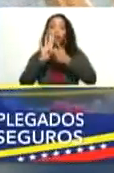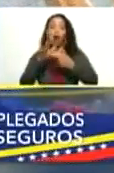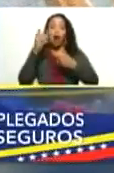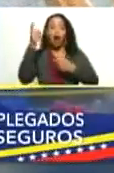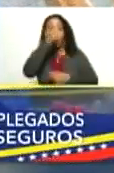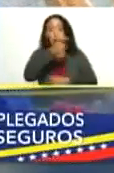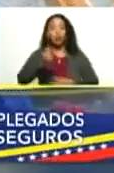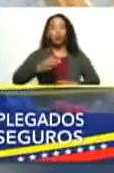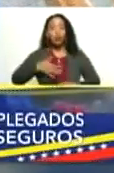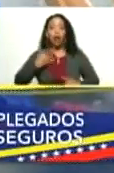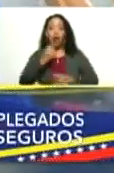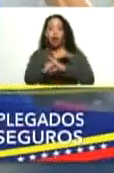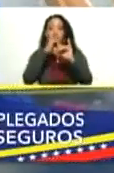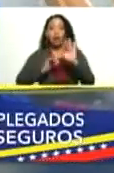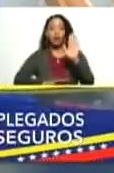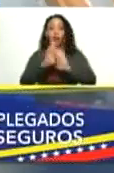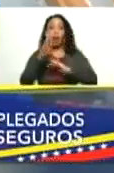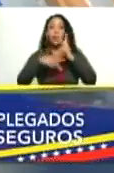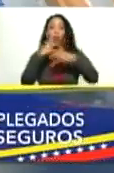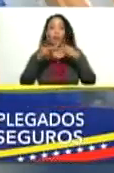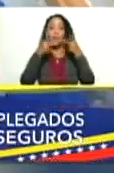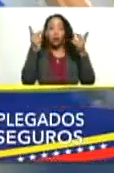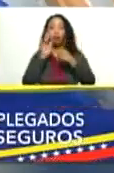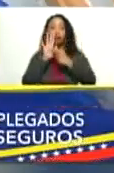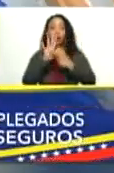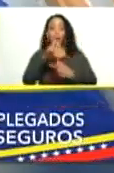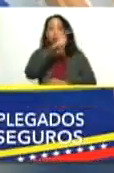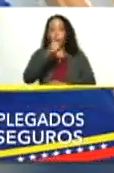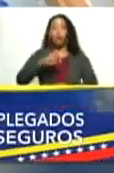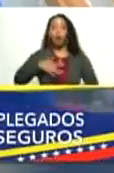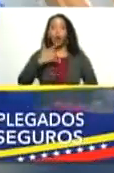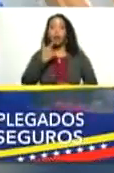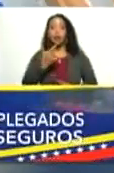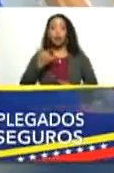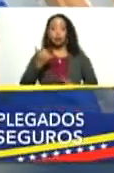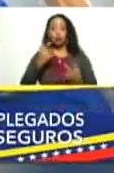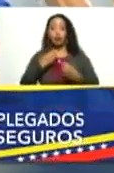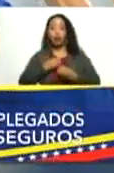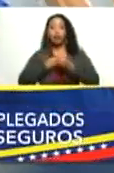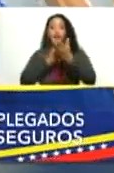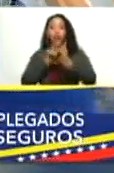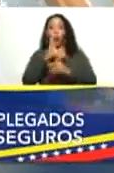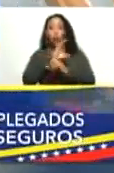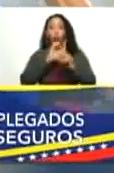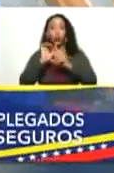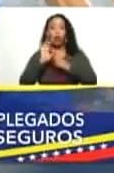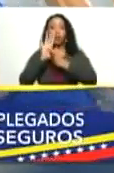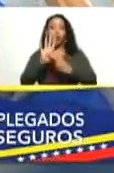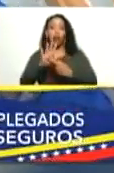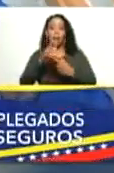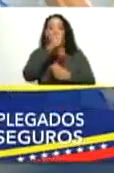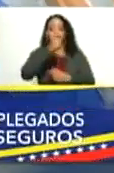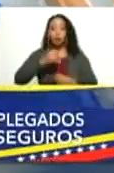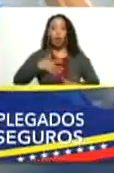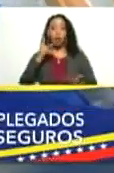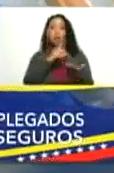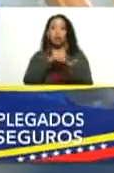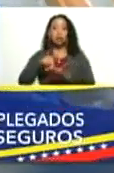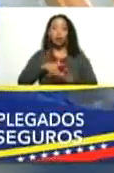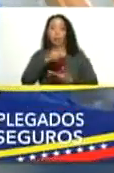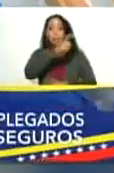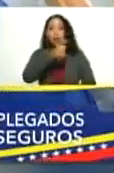sea feliz. Políticas públicas dirigidas para que la gente exprese su identidad cultural, para que la gente participe, para que